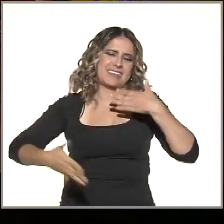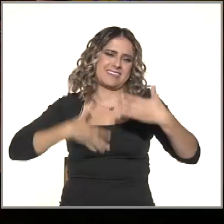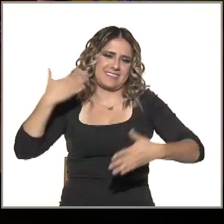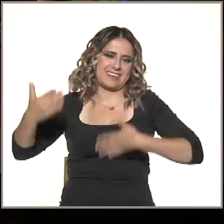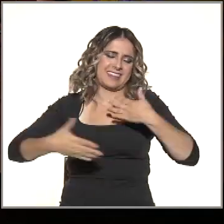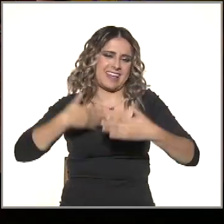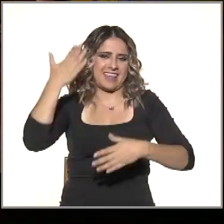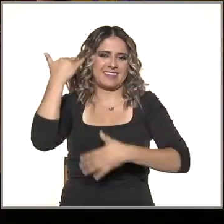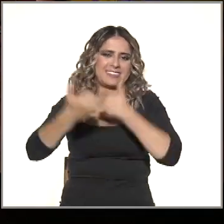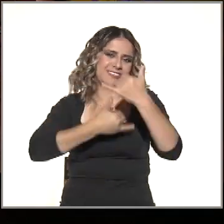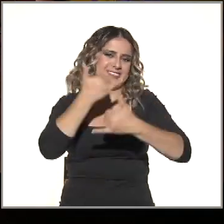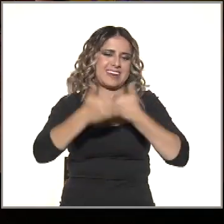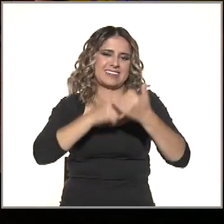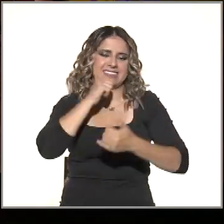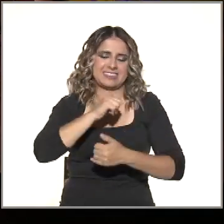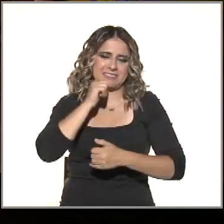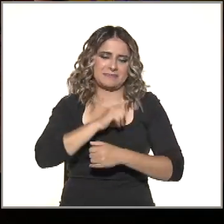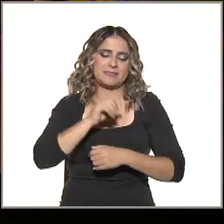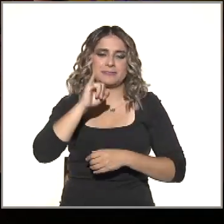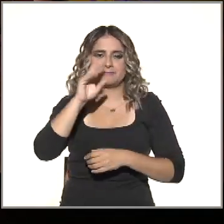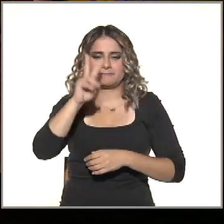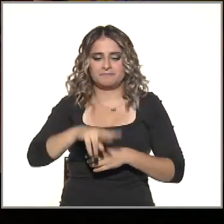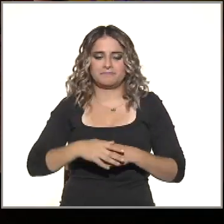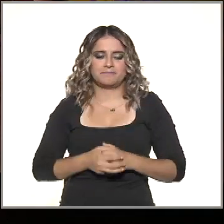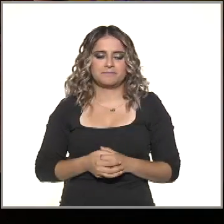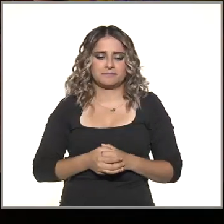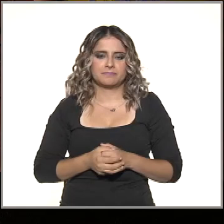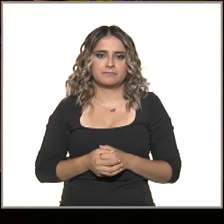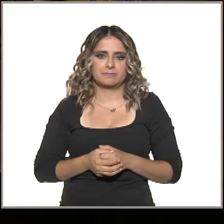Chiquita, pero... Esa es, la respetamos. Y FNF, su